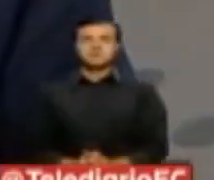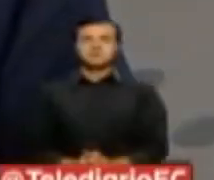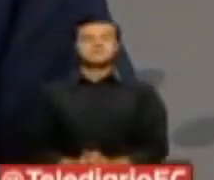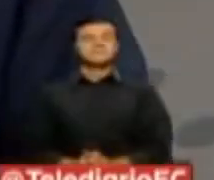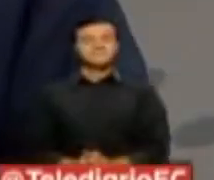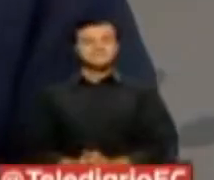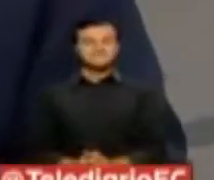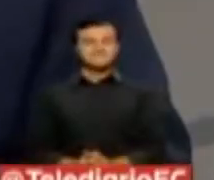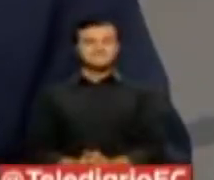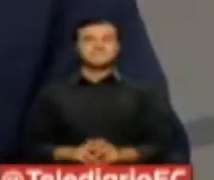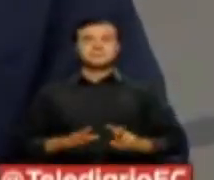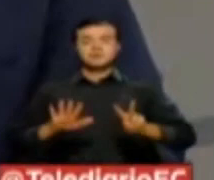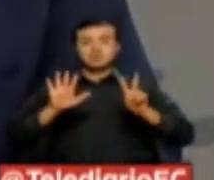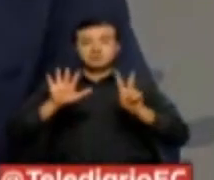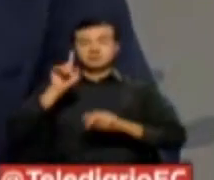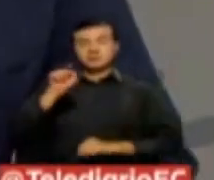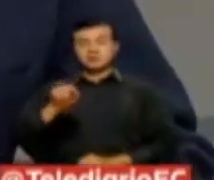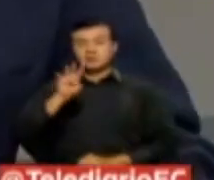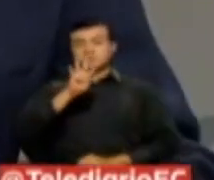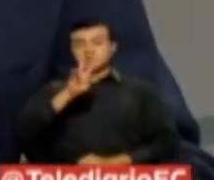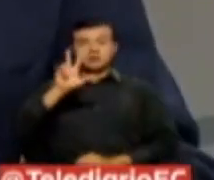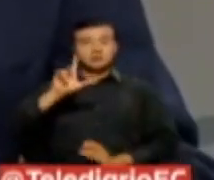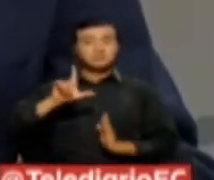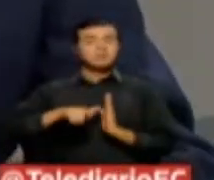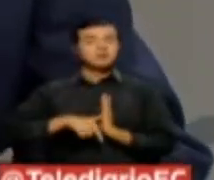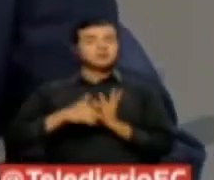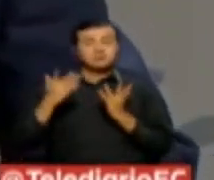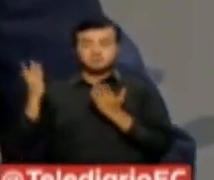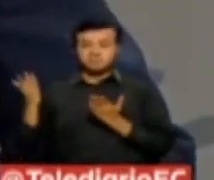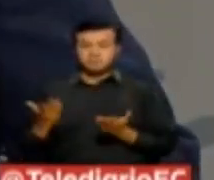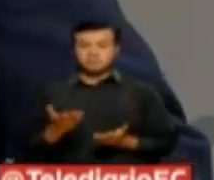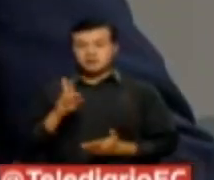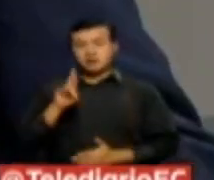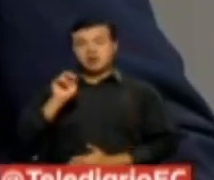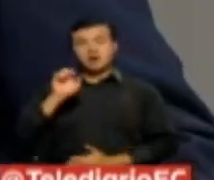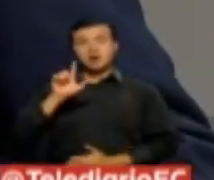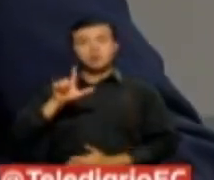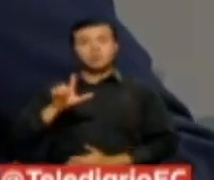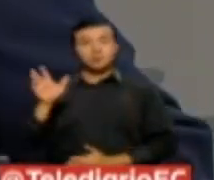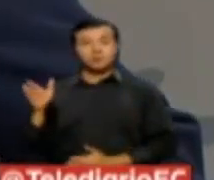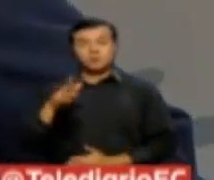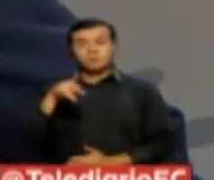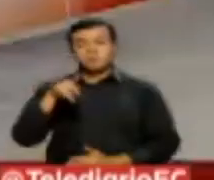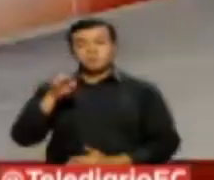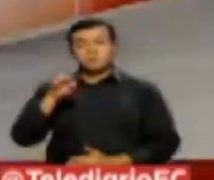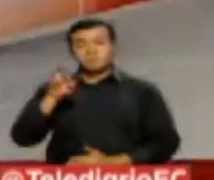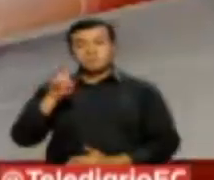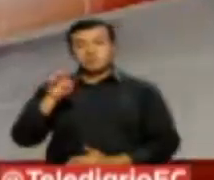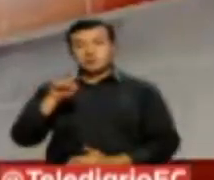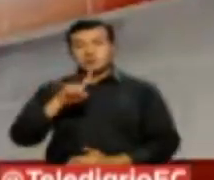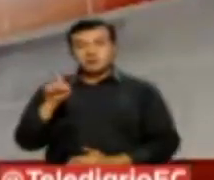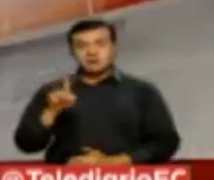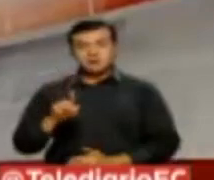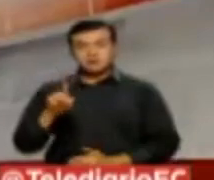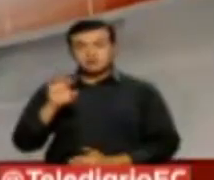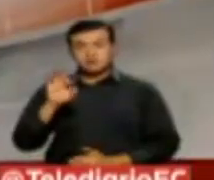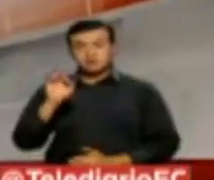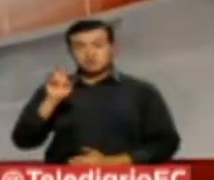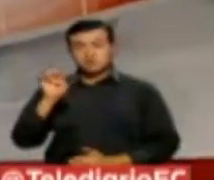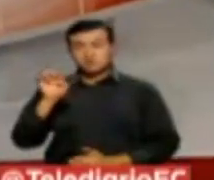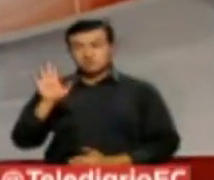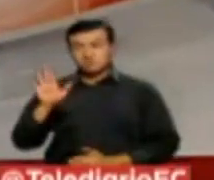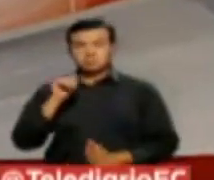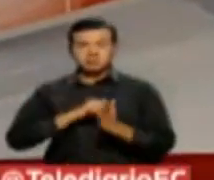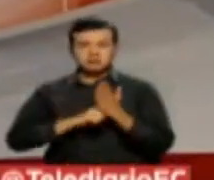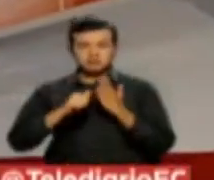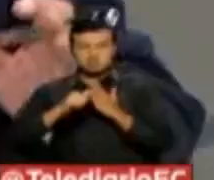7 de la mañana a 43 minutos no estoy invitado raúl pérez torres ministro de cultura y patrimonio buenos días gracias por